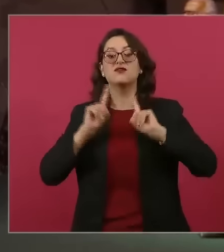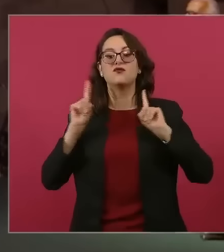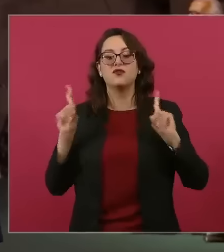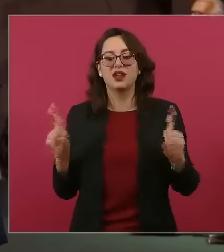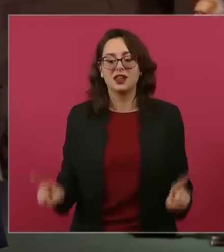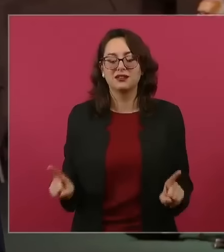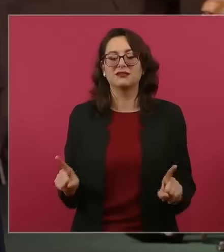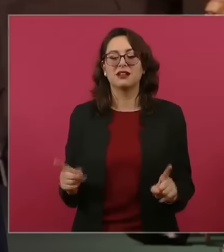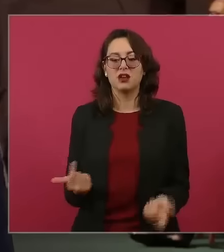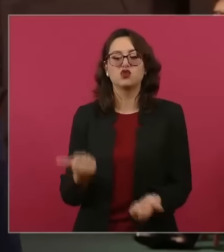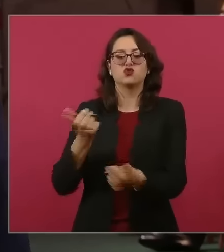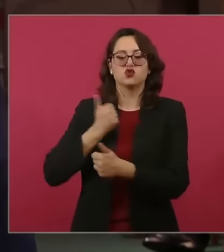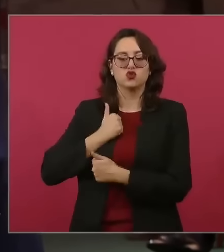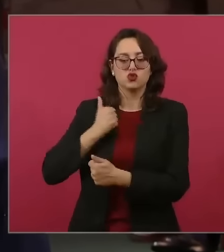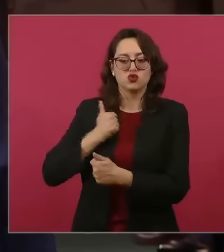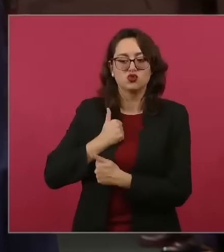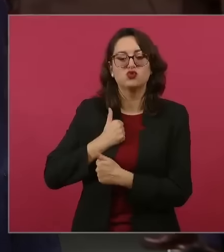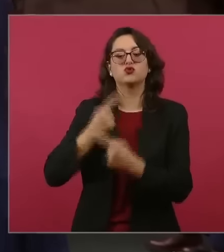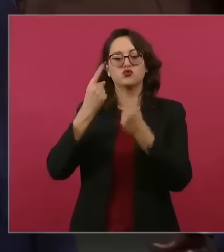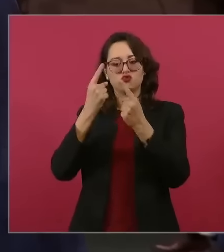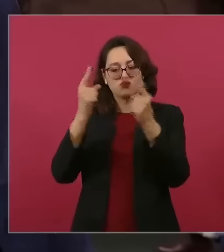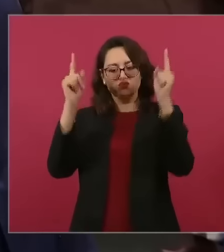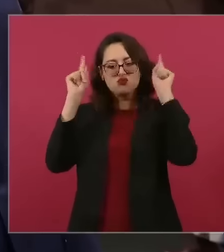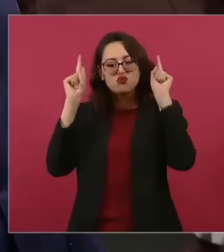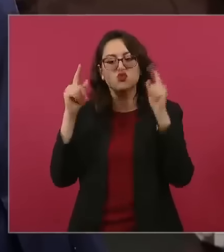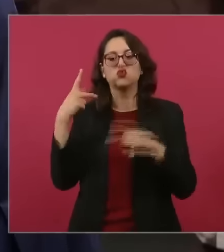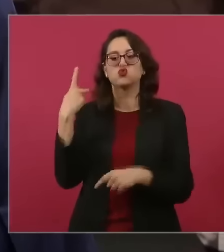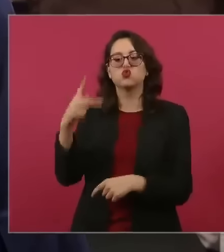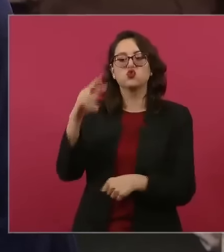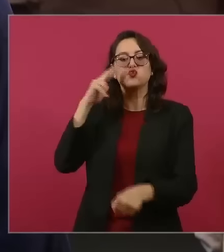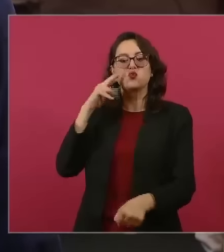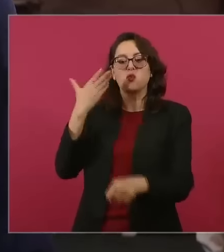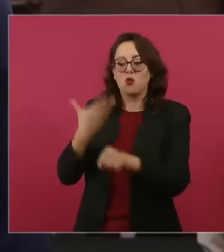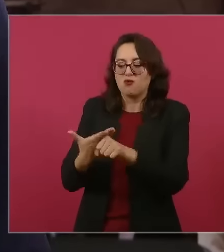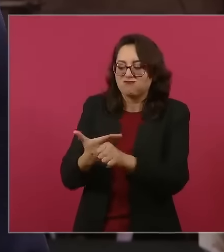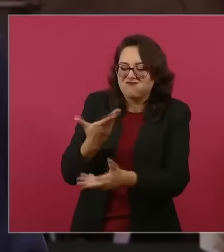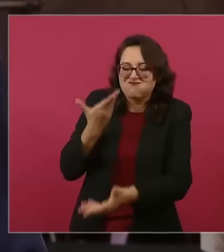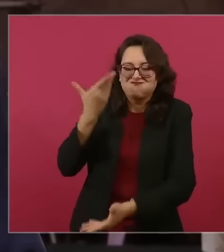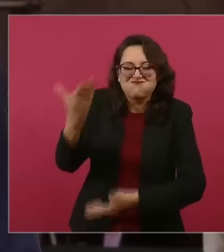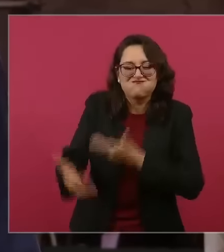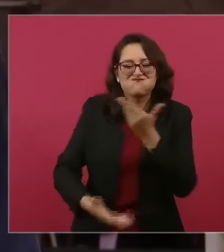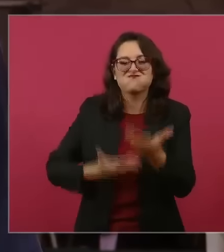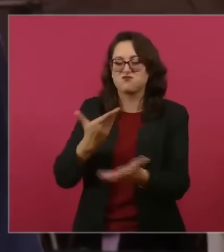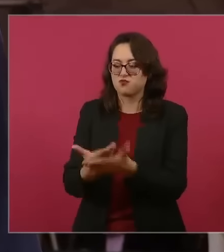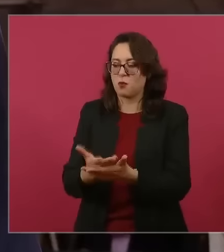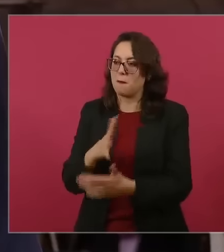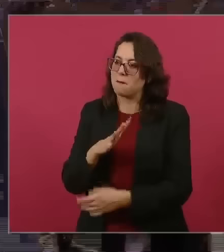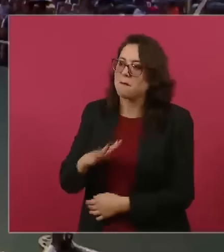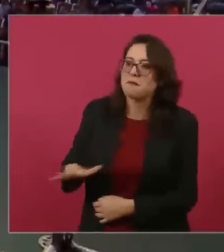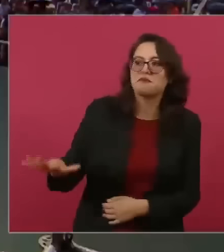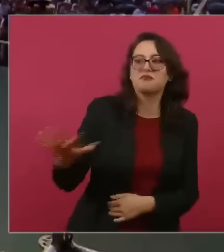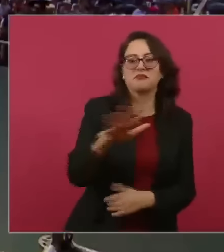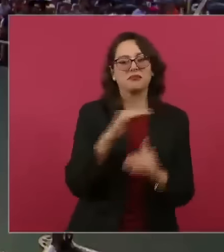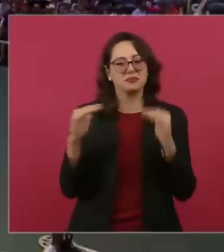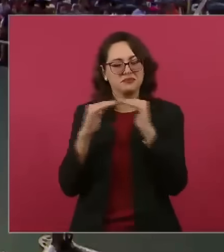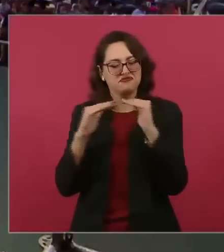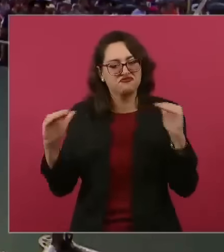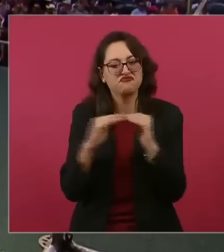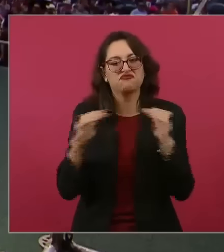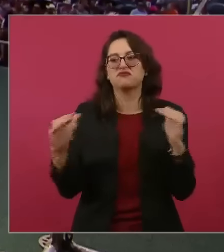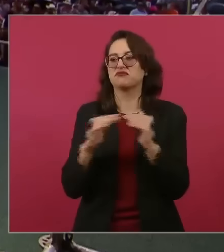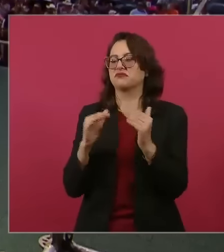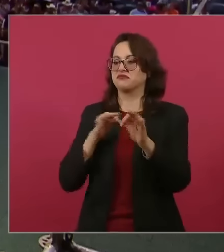de manifiesto que los marinos y los soldados son pueblo uniformado, trabajadores,